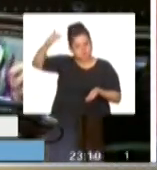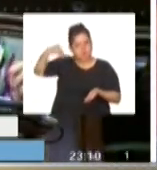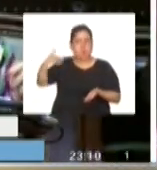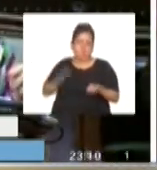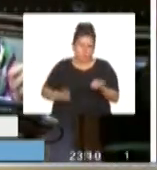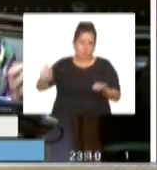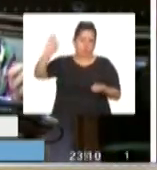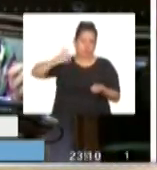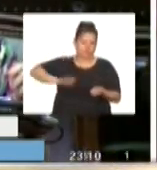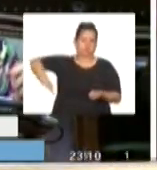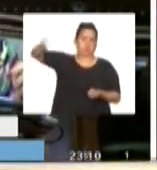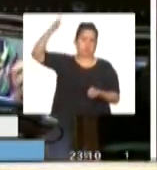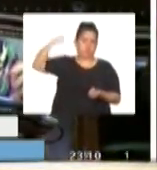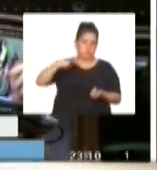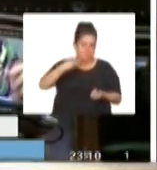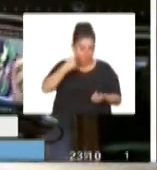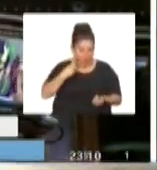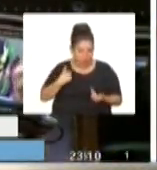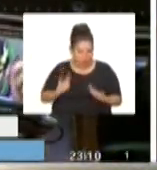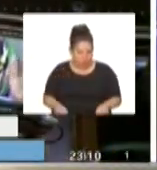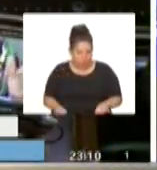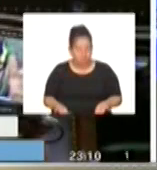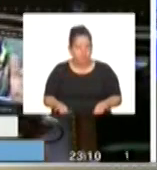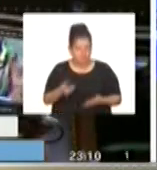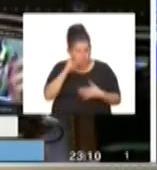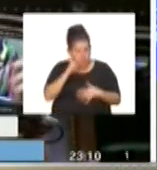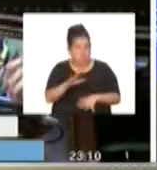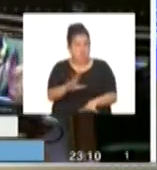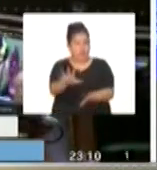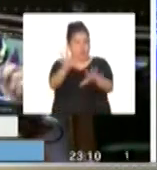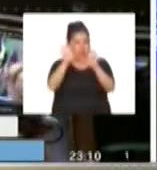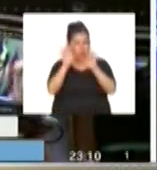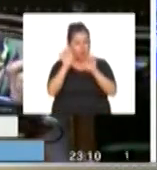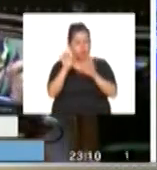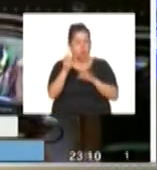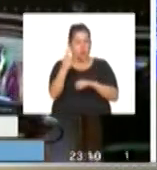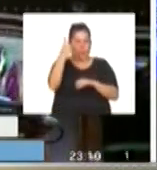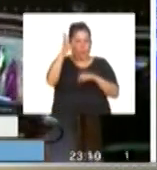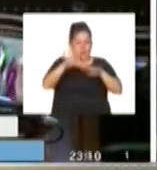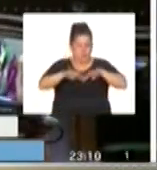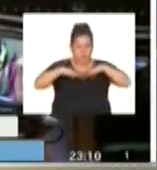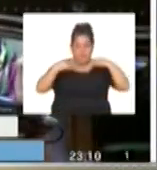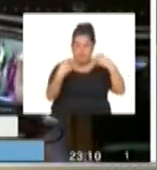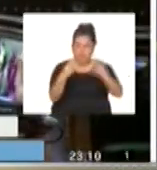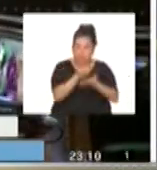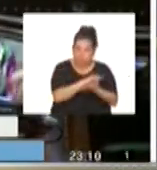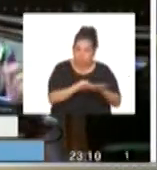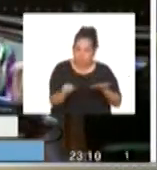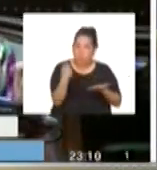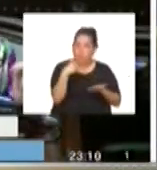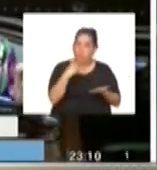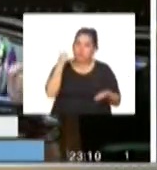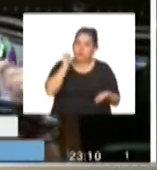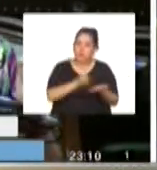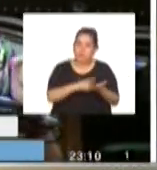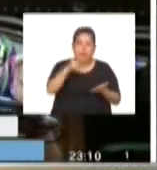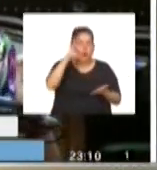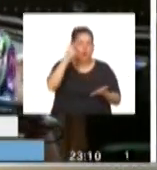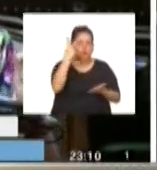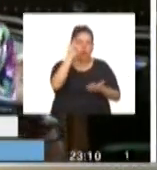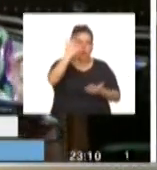no aceptan que fueron absolutamente cómplices hasta el último día del kirchnerismo. Sí, claro. Porque casi todos los